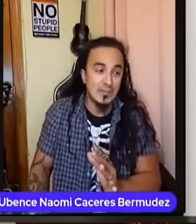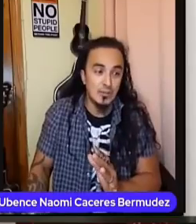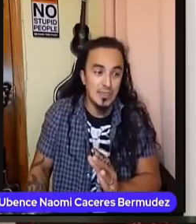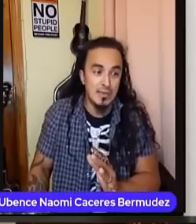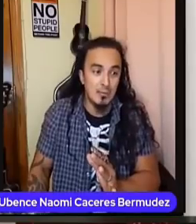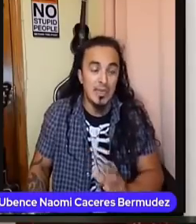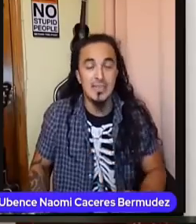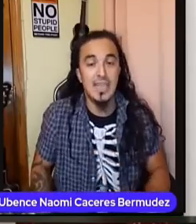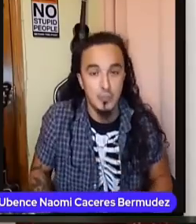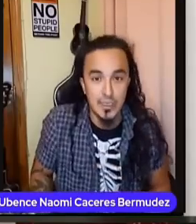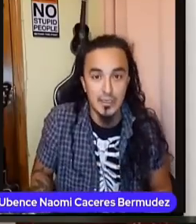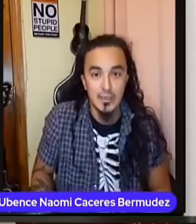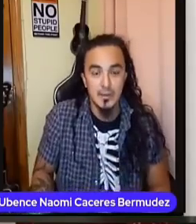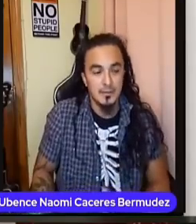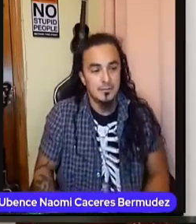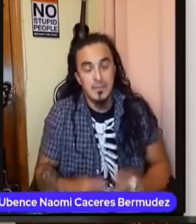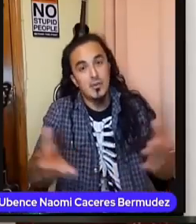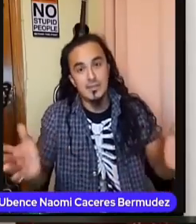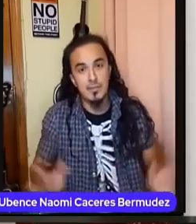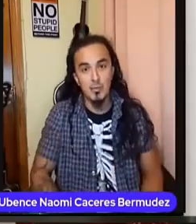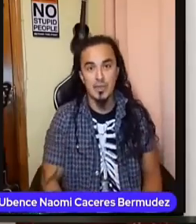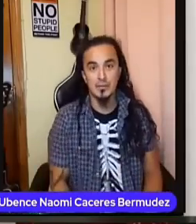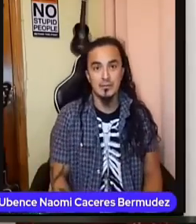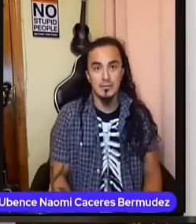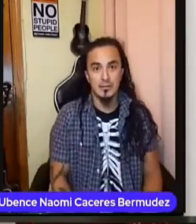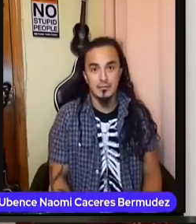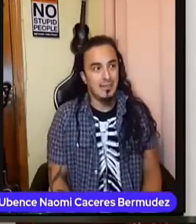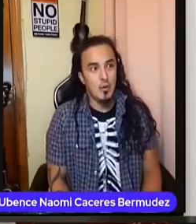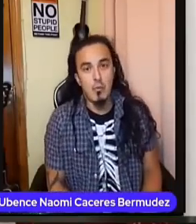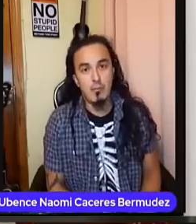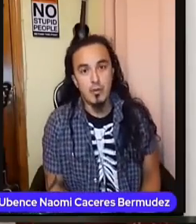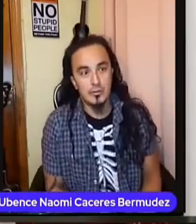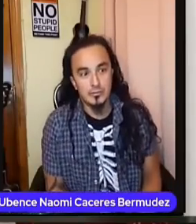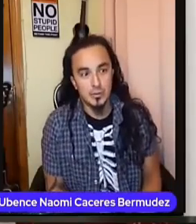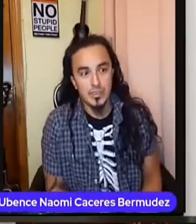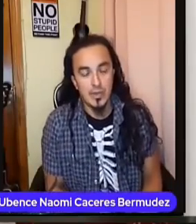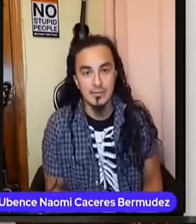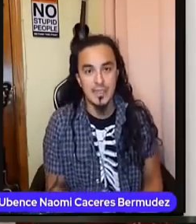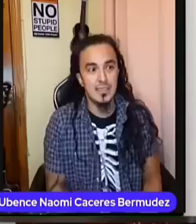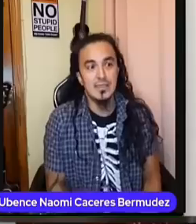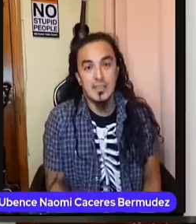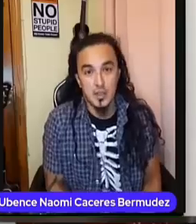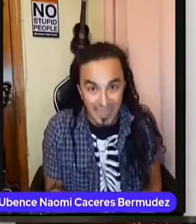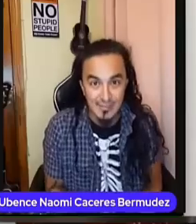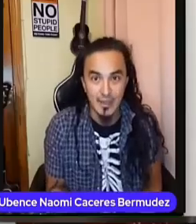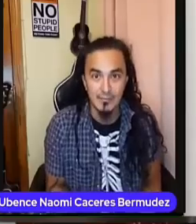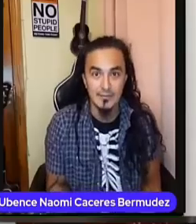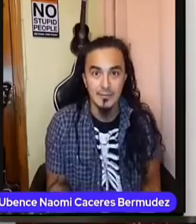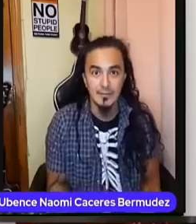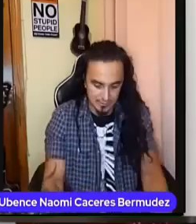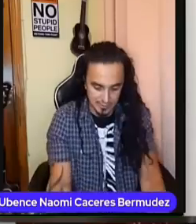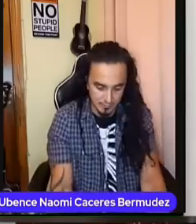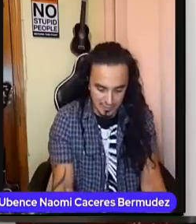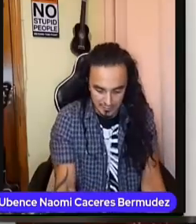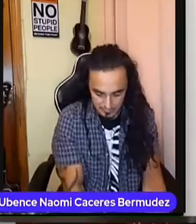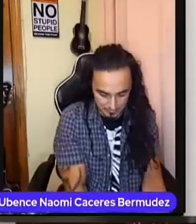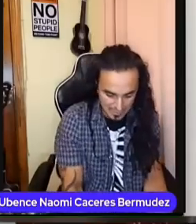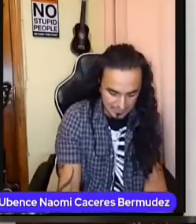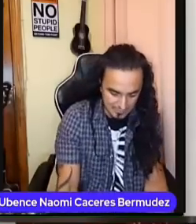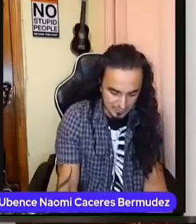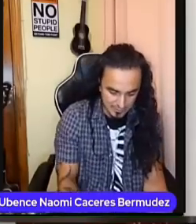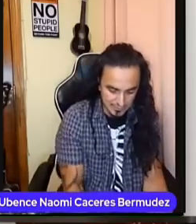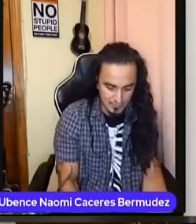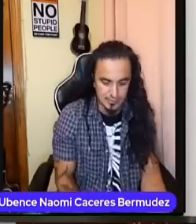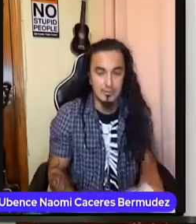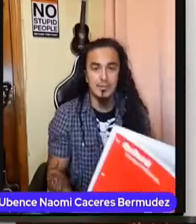Nayib Bukele. Sí, señores, qué tan frustrados deben estar todos estos majes que se han tomado todo el tiempo